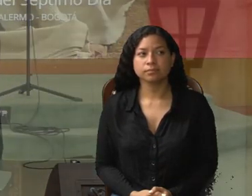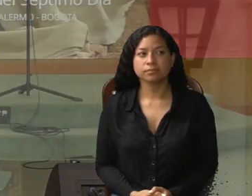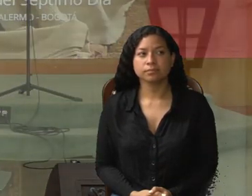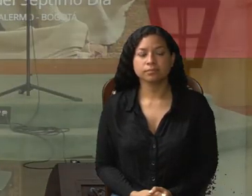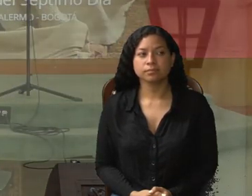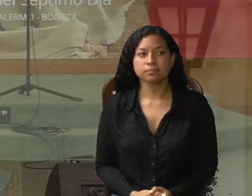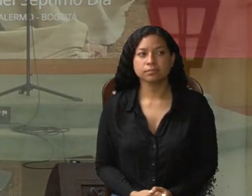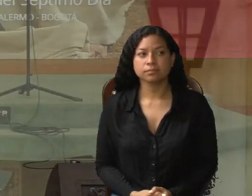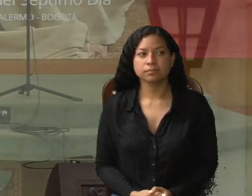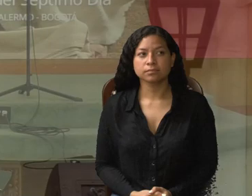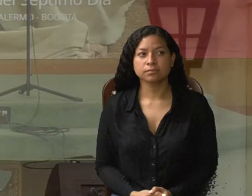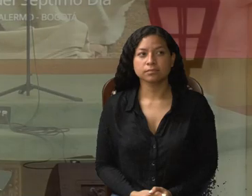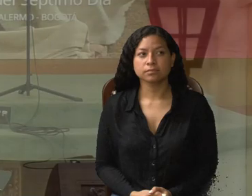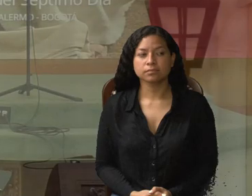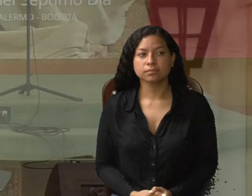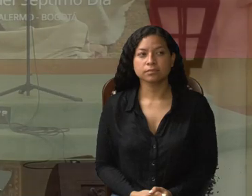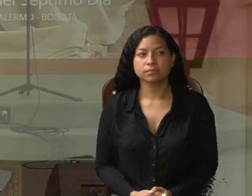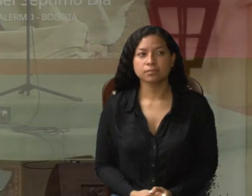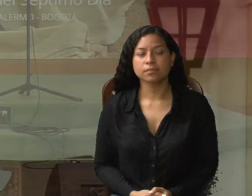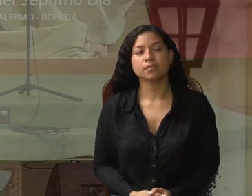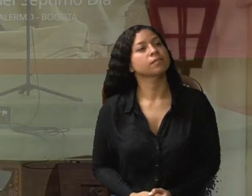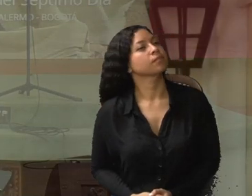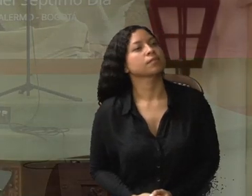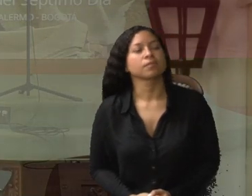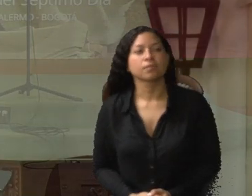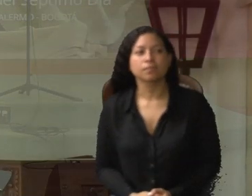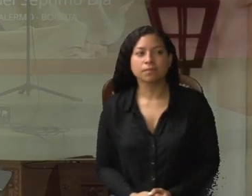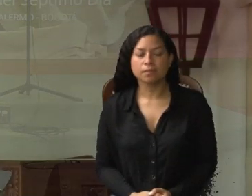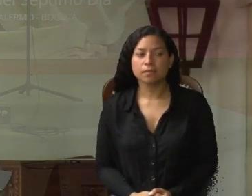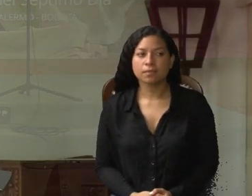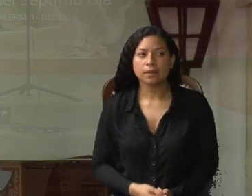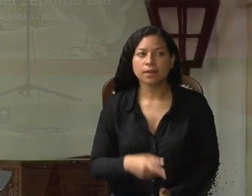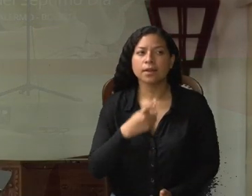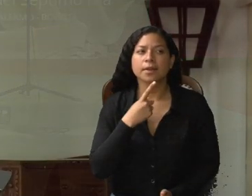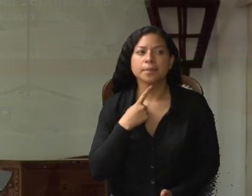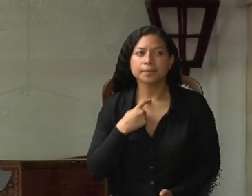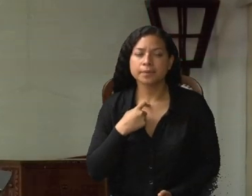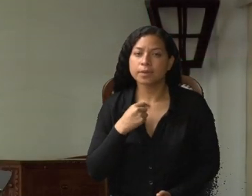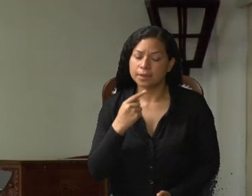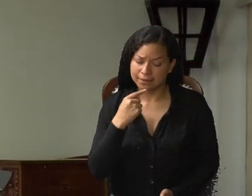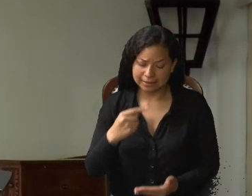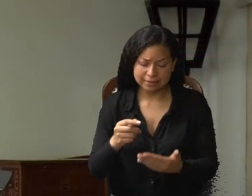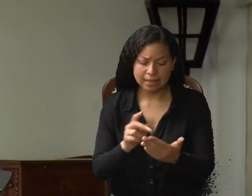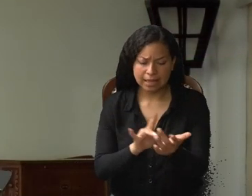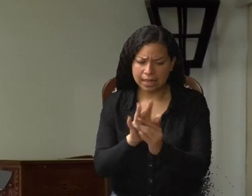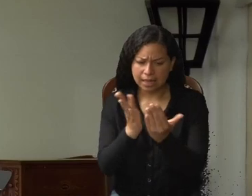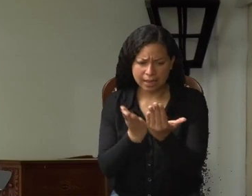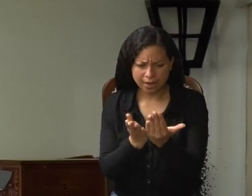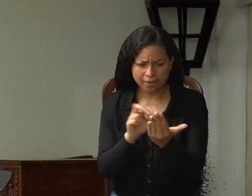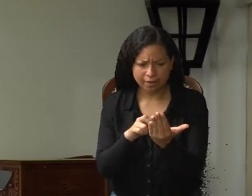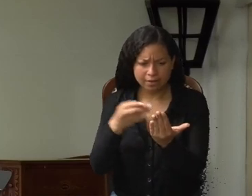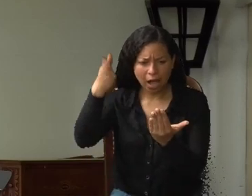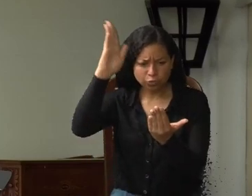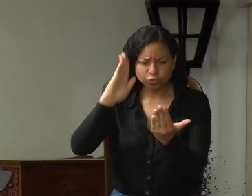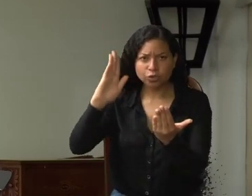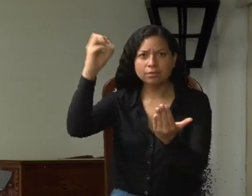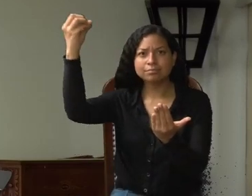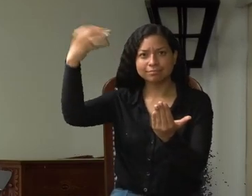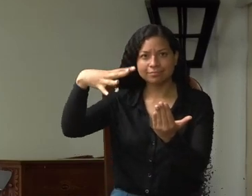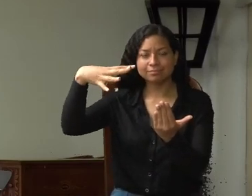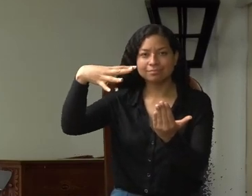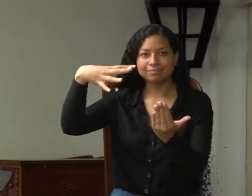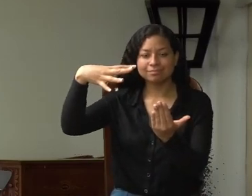Y es el texto de Colosenses donde dice que Dios es la luz. Y saben, esa luz